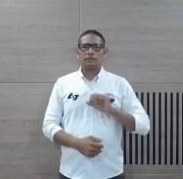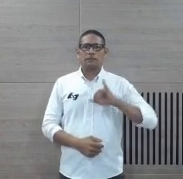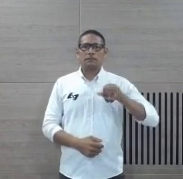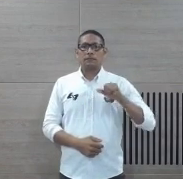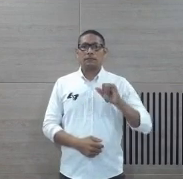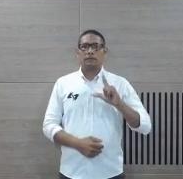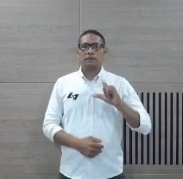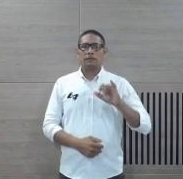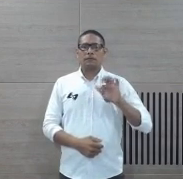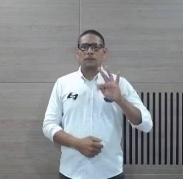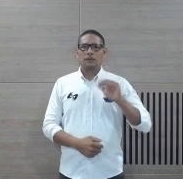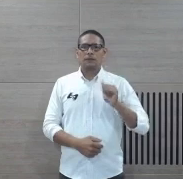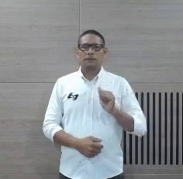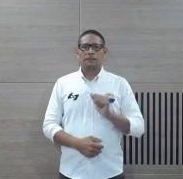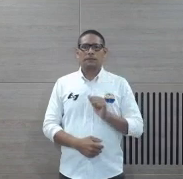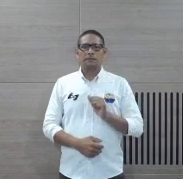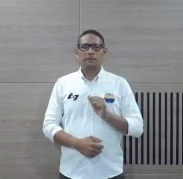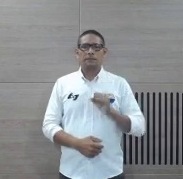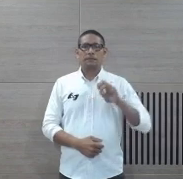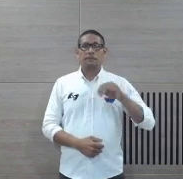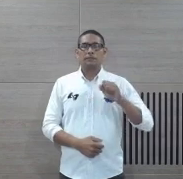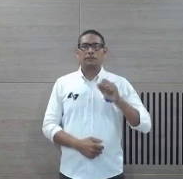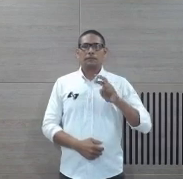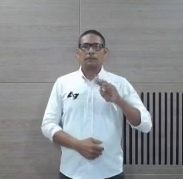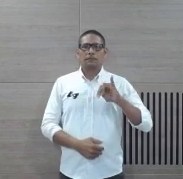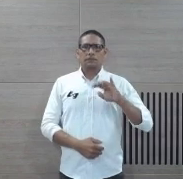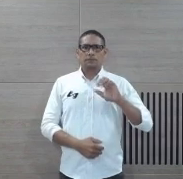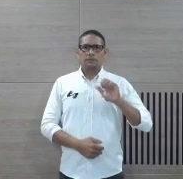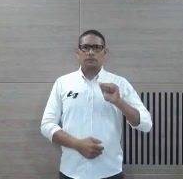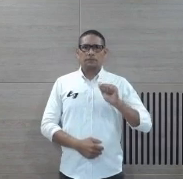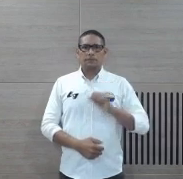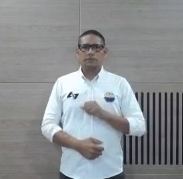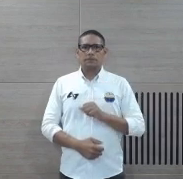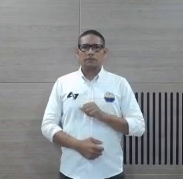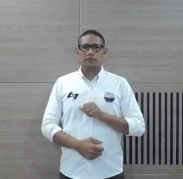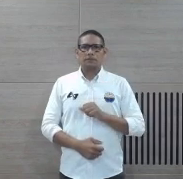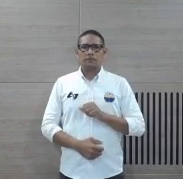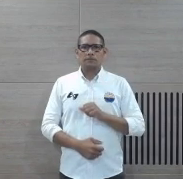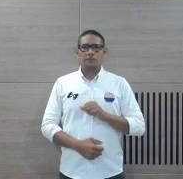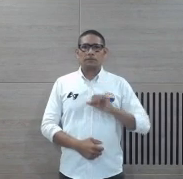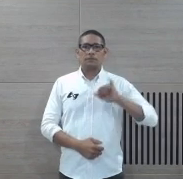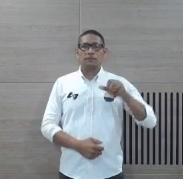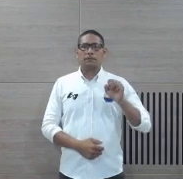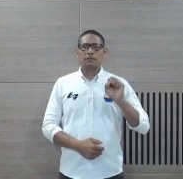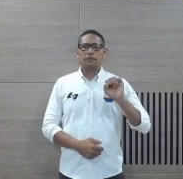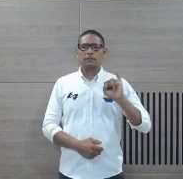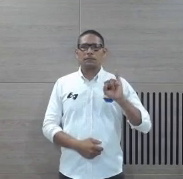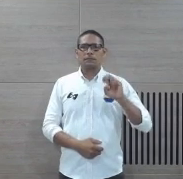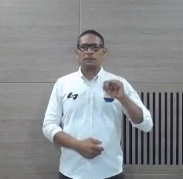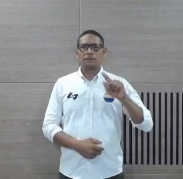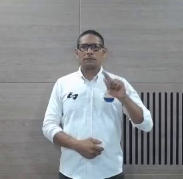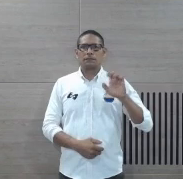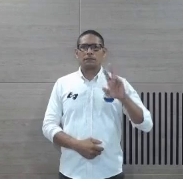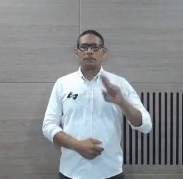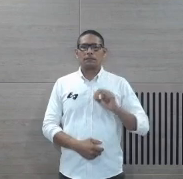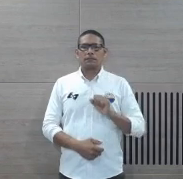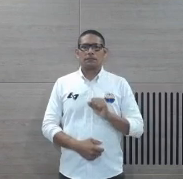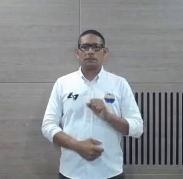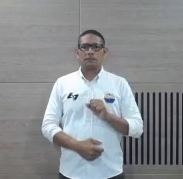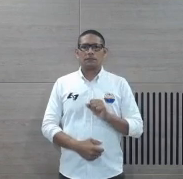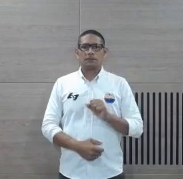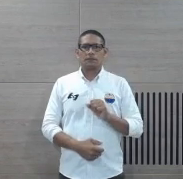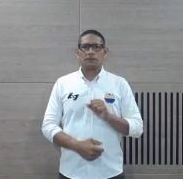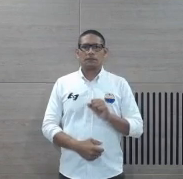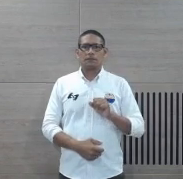María Alejandra Granados Ariña. Jennifer Ivonne Guzmán Camacho. Lina Marcela Evilla